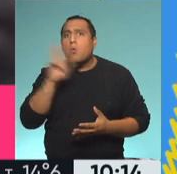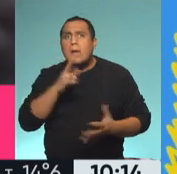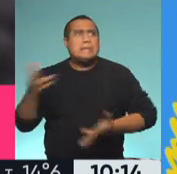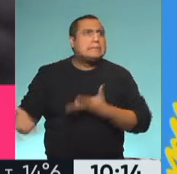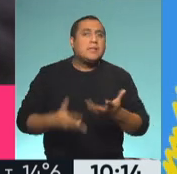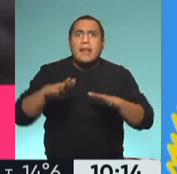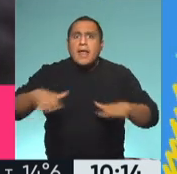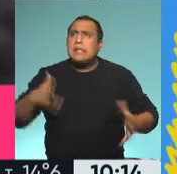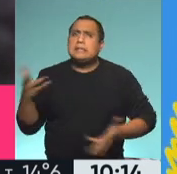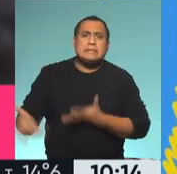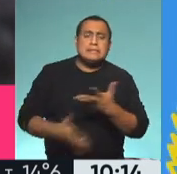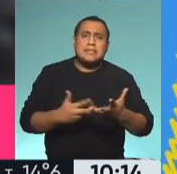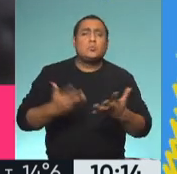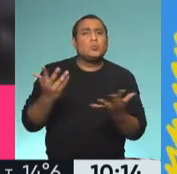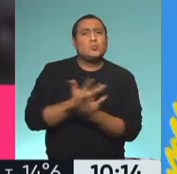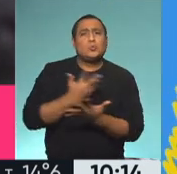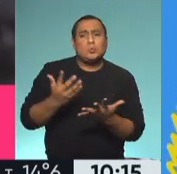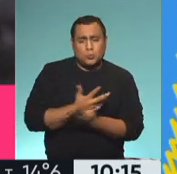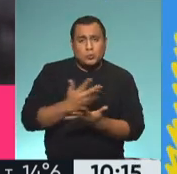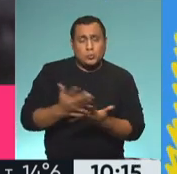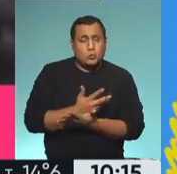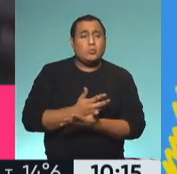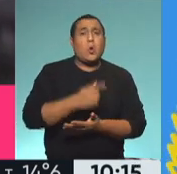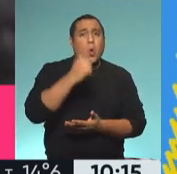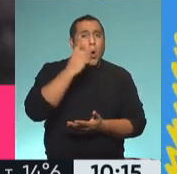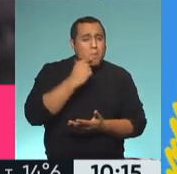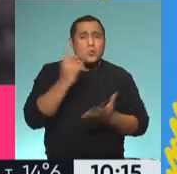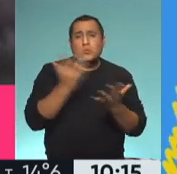niños. Víctimas de un sistema que hace torturar a los hombres y